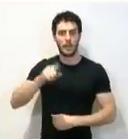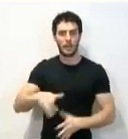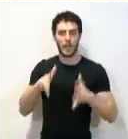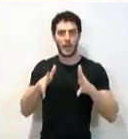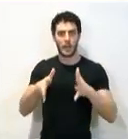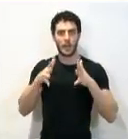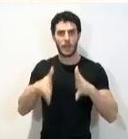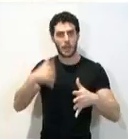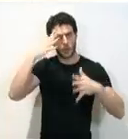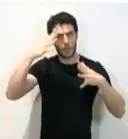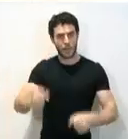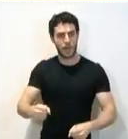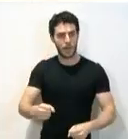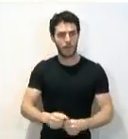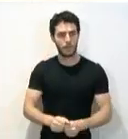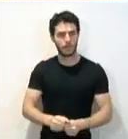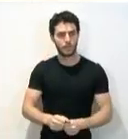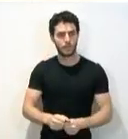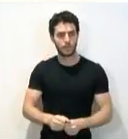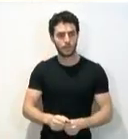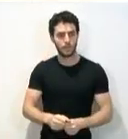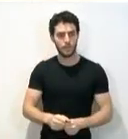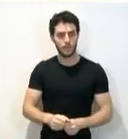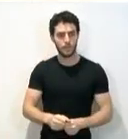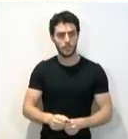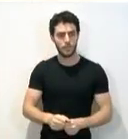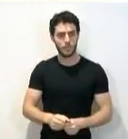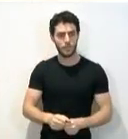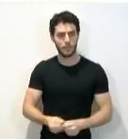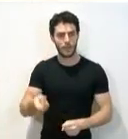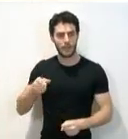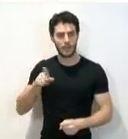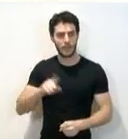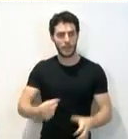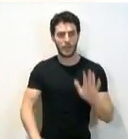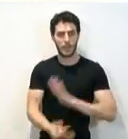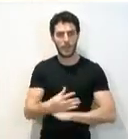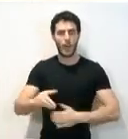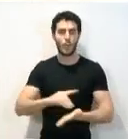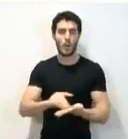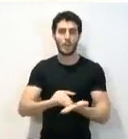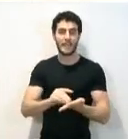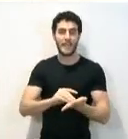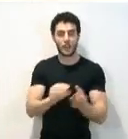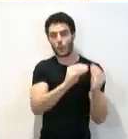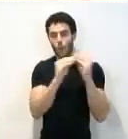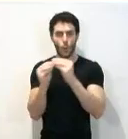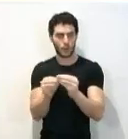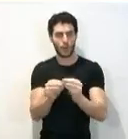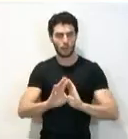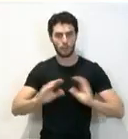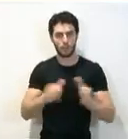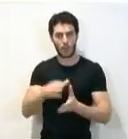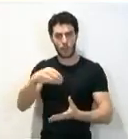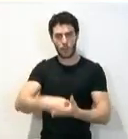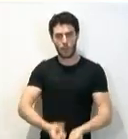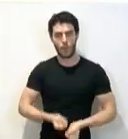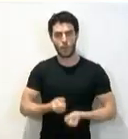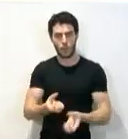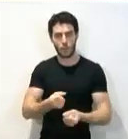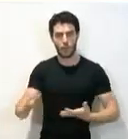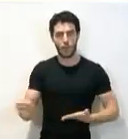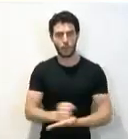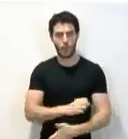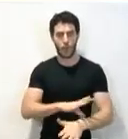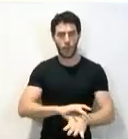atención especializada. Y se debe, igualmente, crear una base de datos única que agrupará toda la información de los y